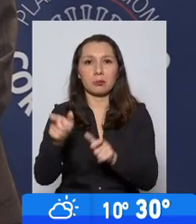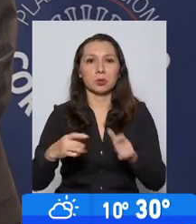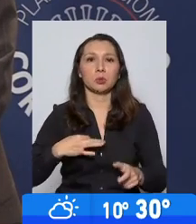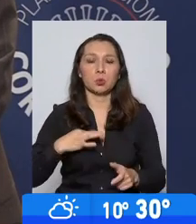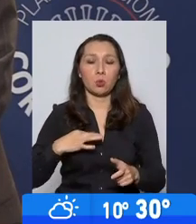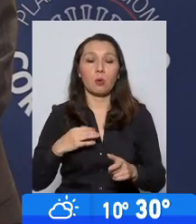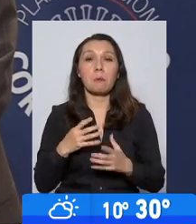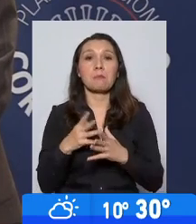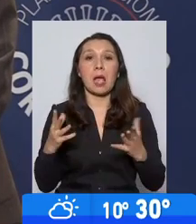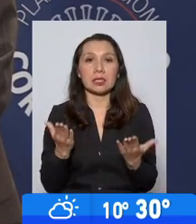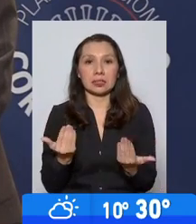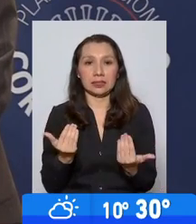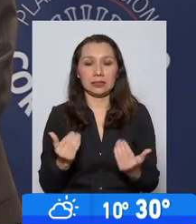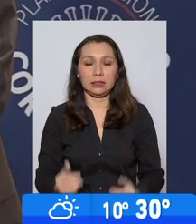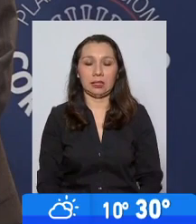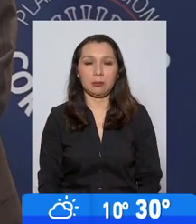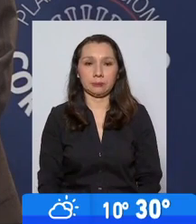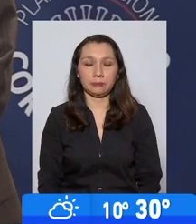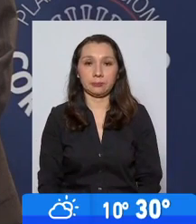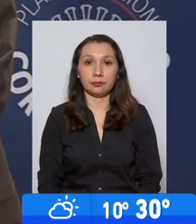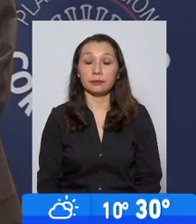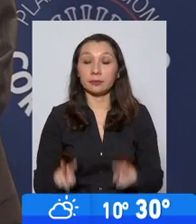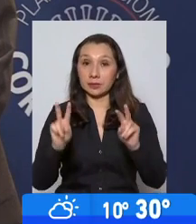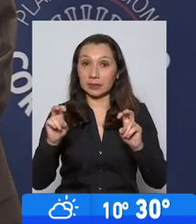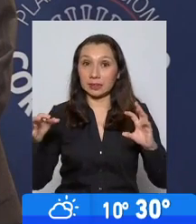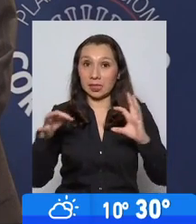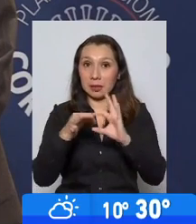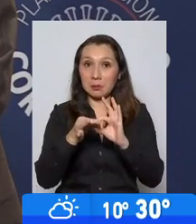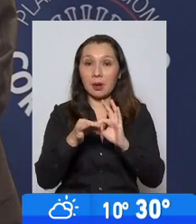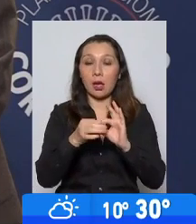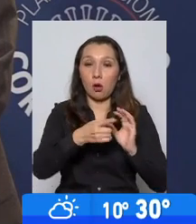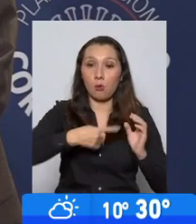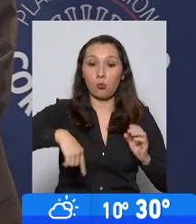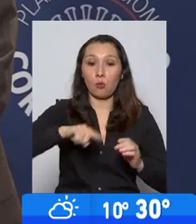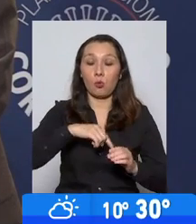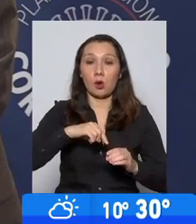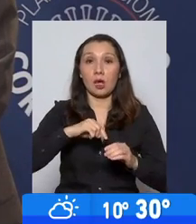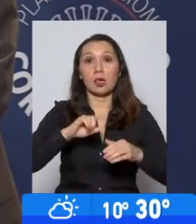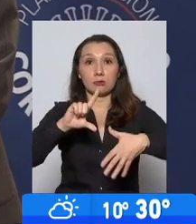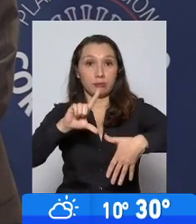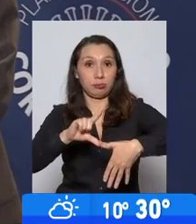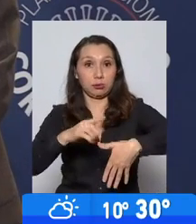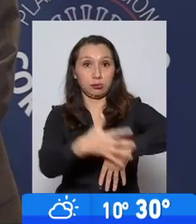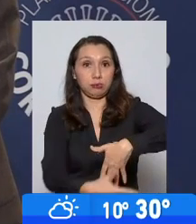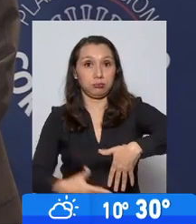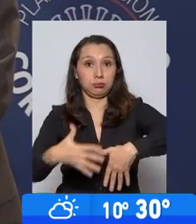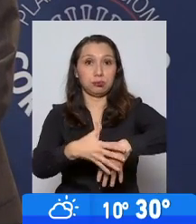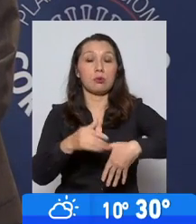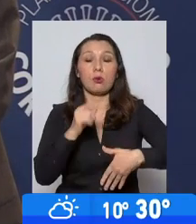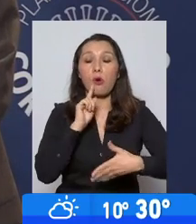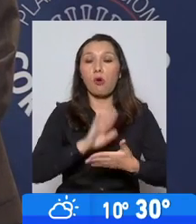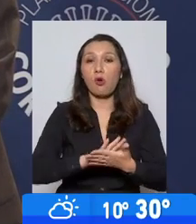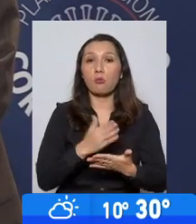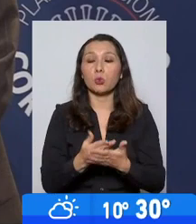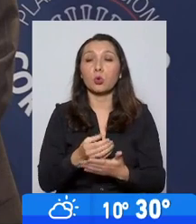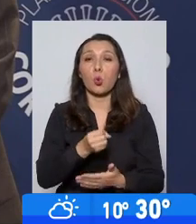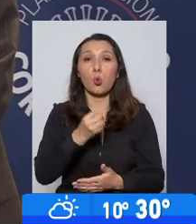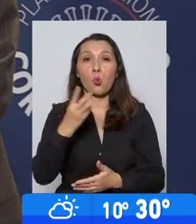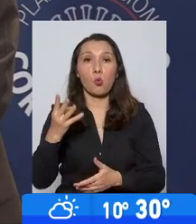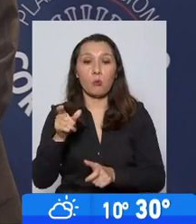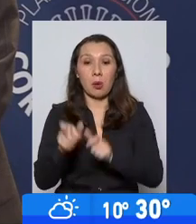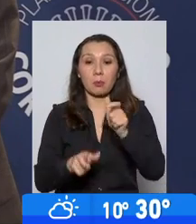ciudadanos que más lo necesitan. En relación a nuestro continente, a Sudamérica, la cifra